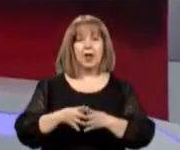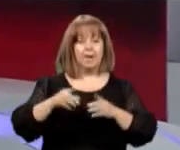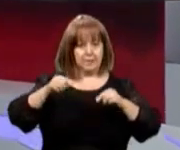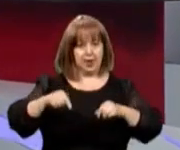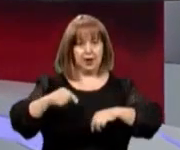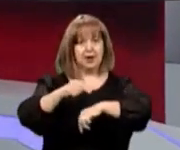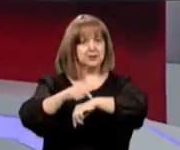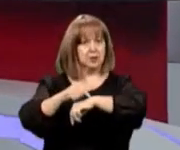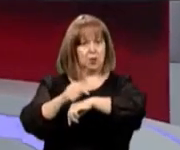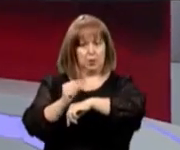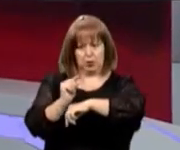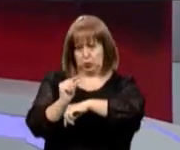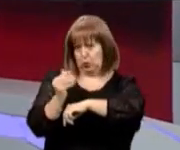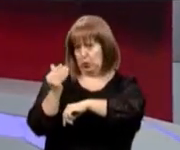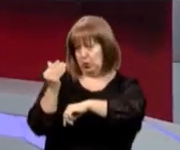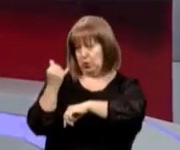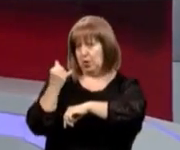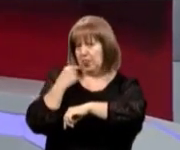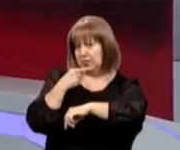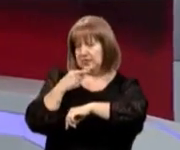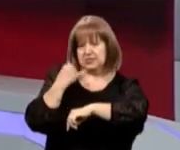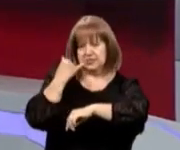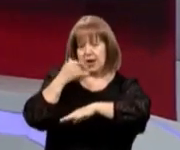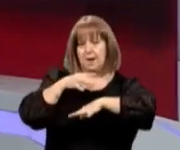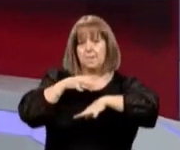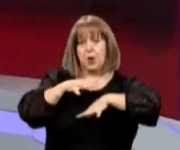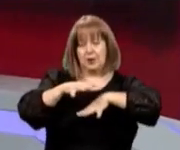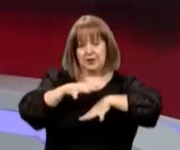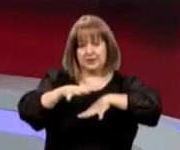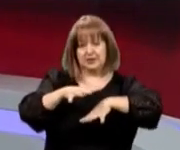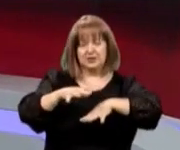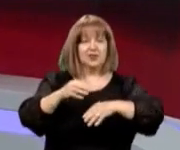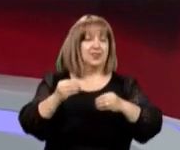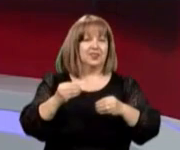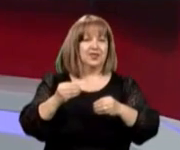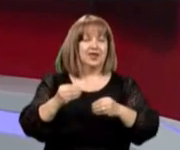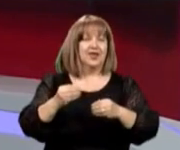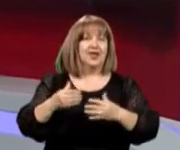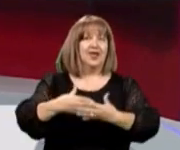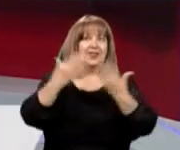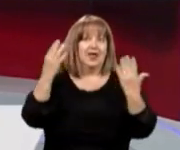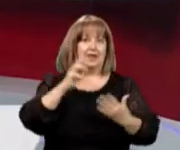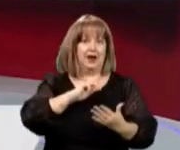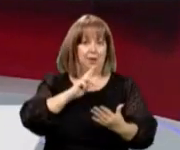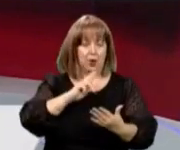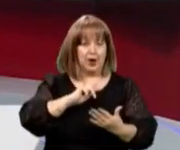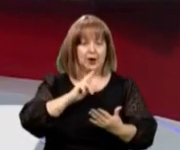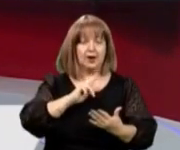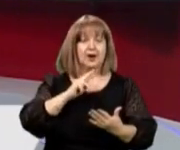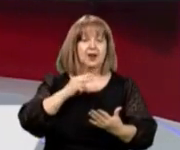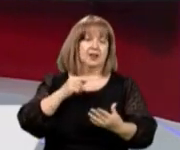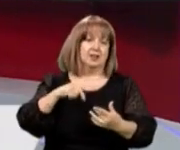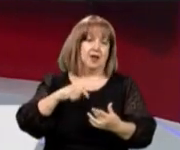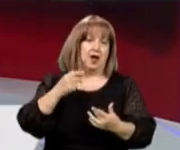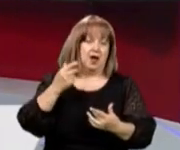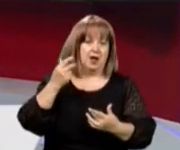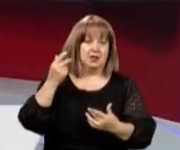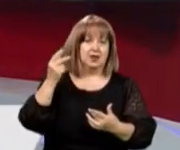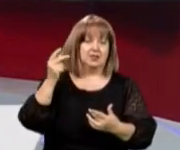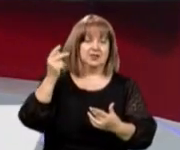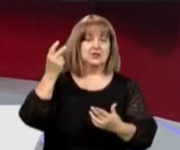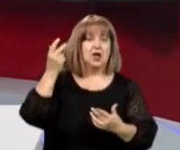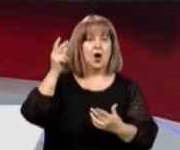Bueno, hace instantes nada más comentábamos de estas movilizaciones por este 8M, no solamente aquí en Mendoza, sino en el país, pero mostrábamos lo que estaba pasando en nuestras